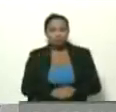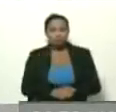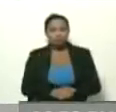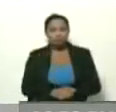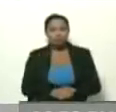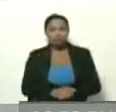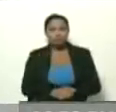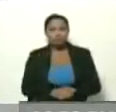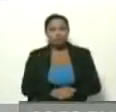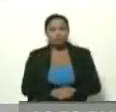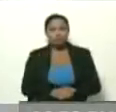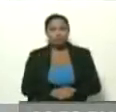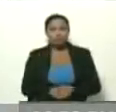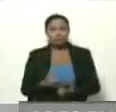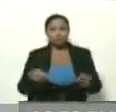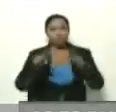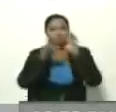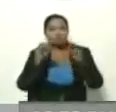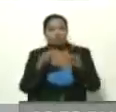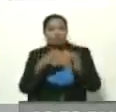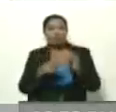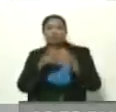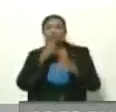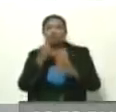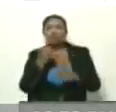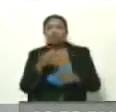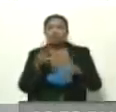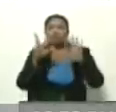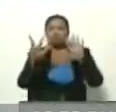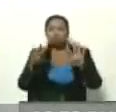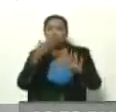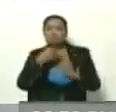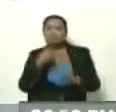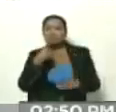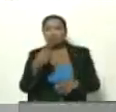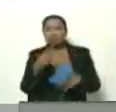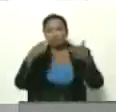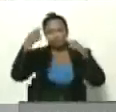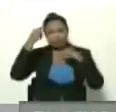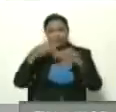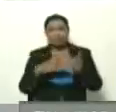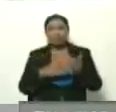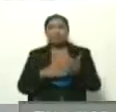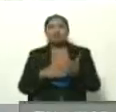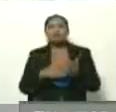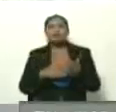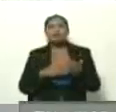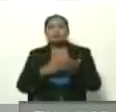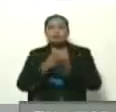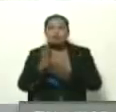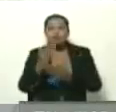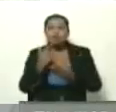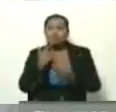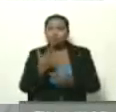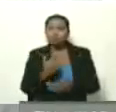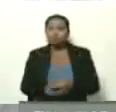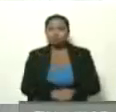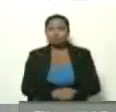del comandante Chávez aquel 8 de diciembre, ¿no? Ustedes saben